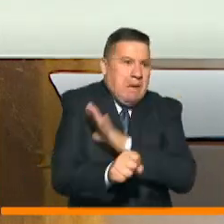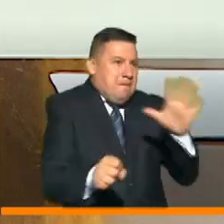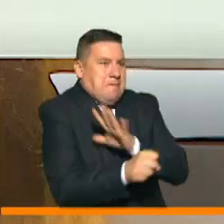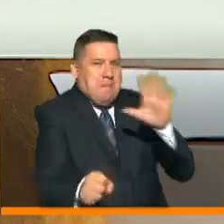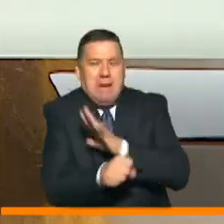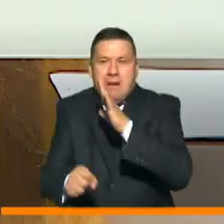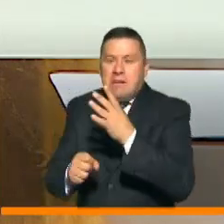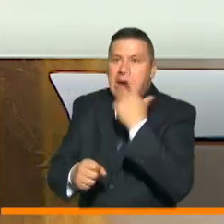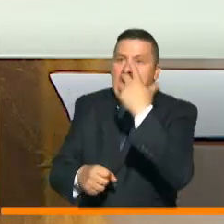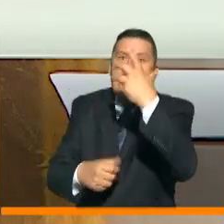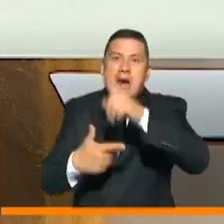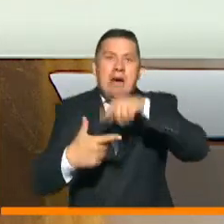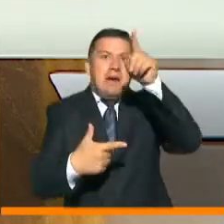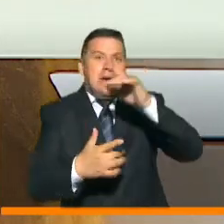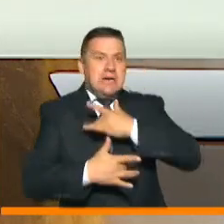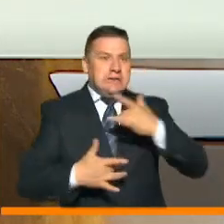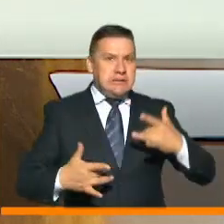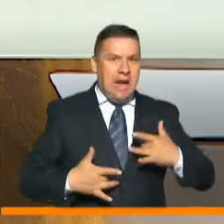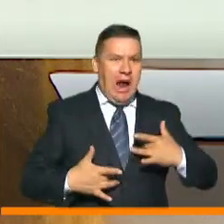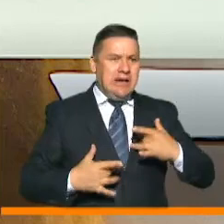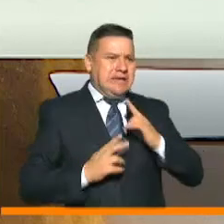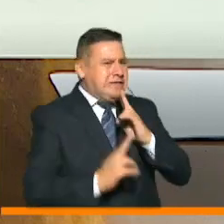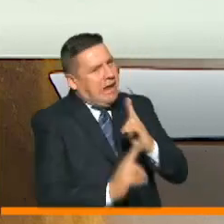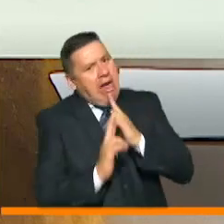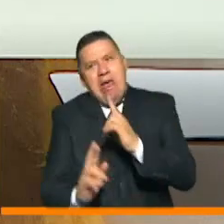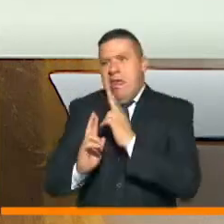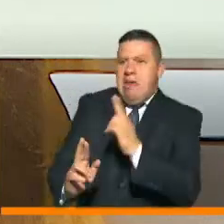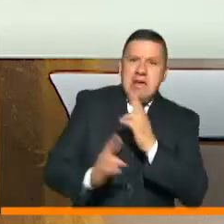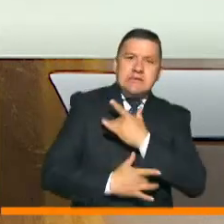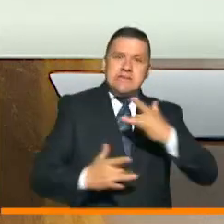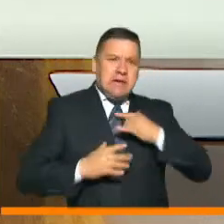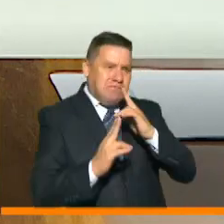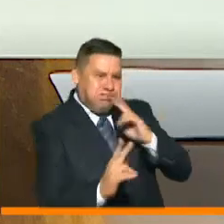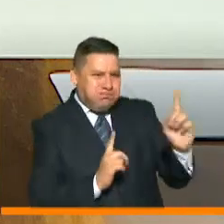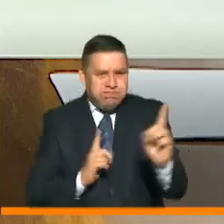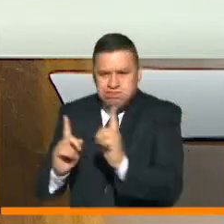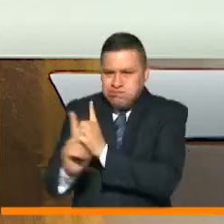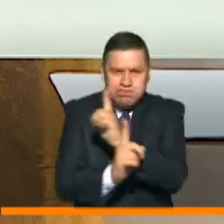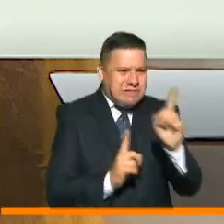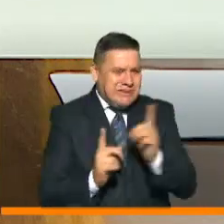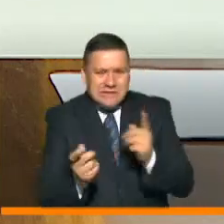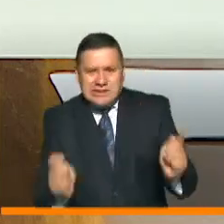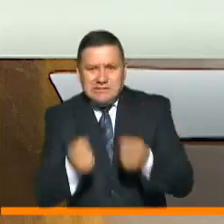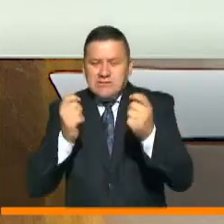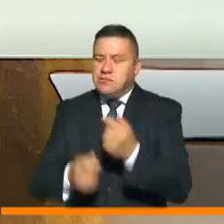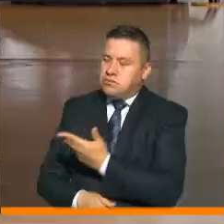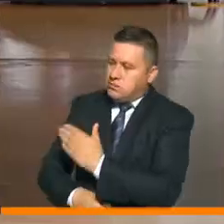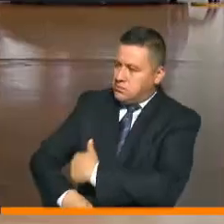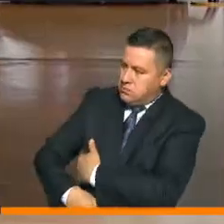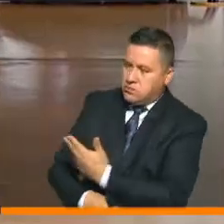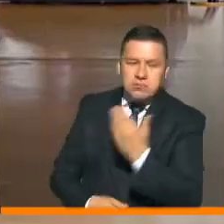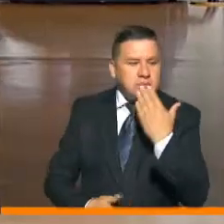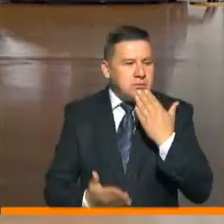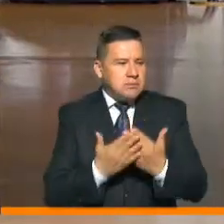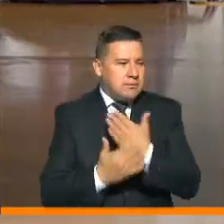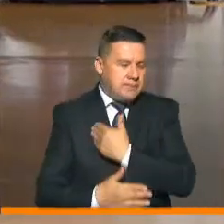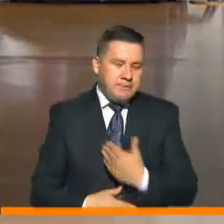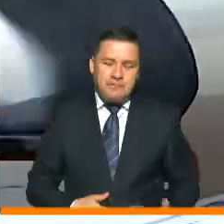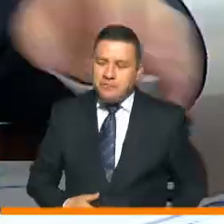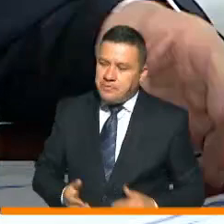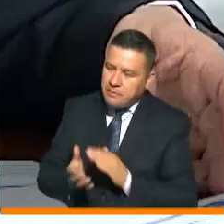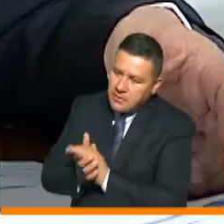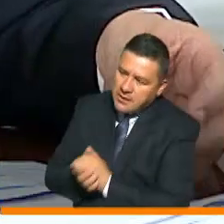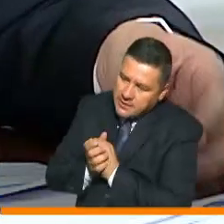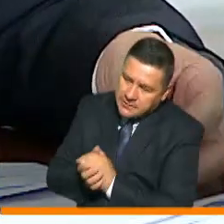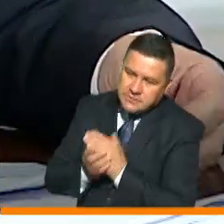la capacidad integrada del sistema de salud responda y responda de manera eficaz. Ministro Fernando. Muchas gracias, señor presidente. Un